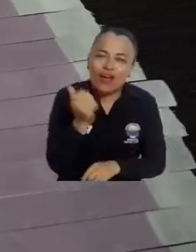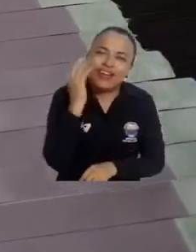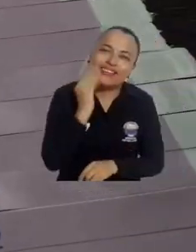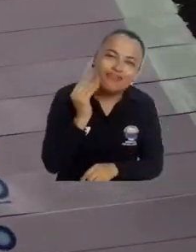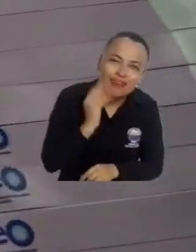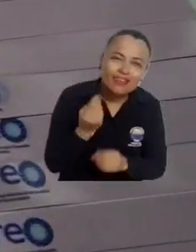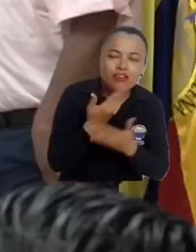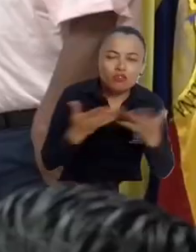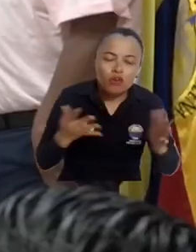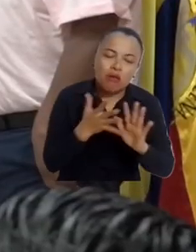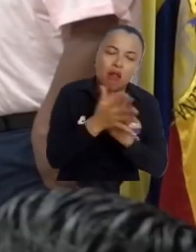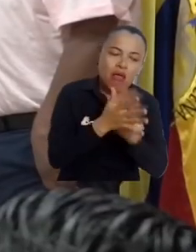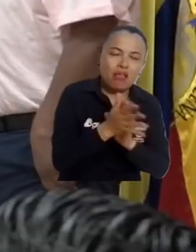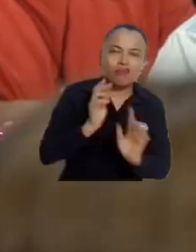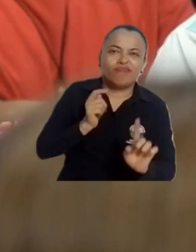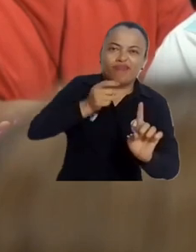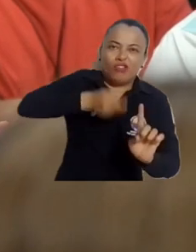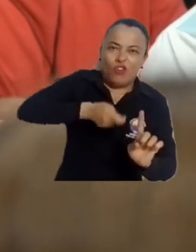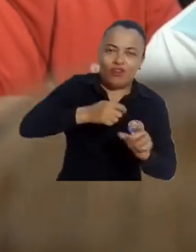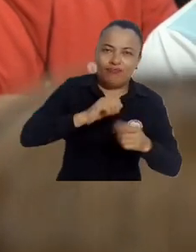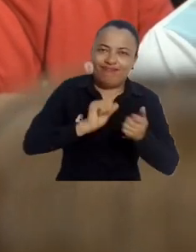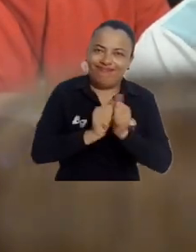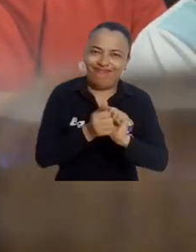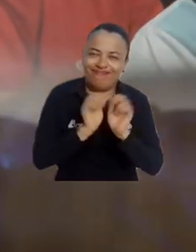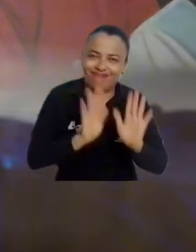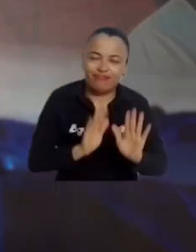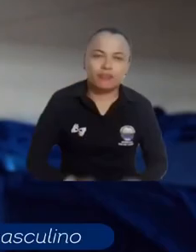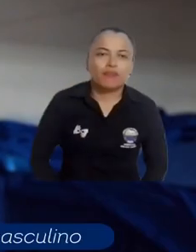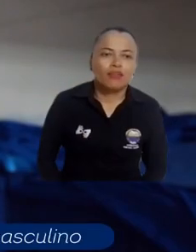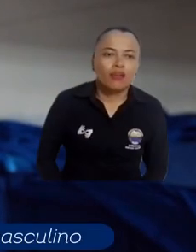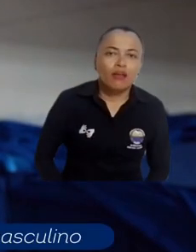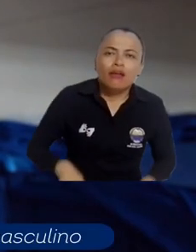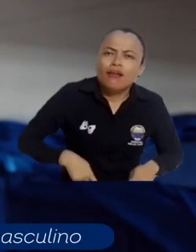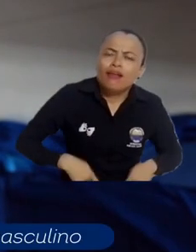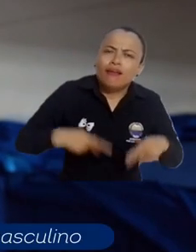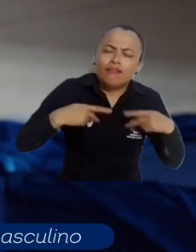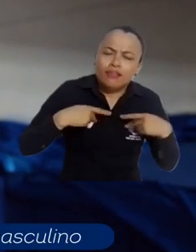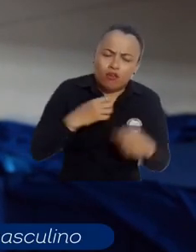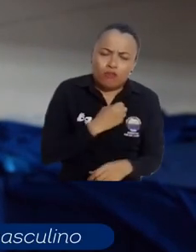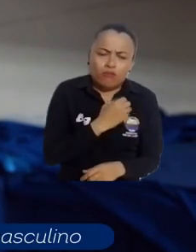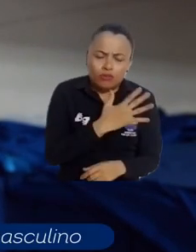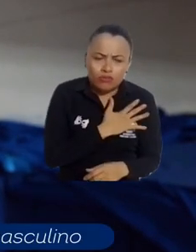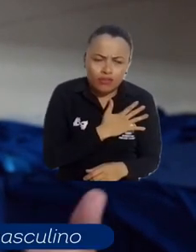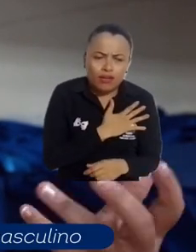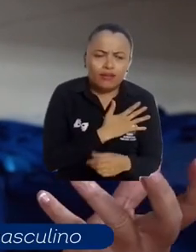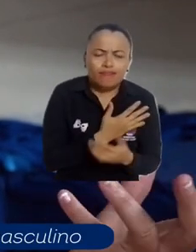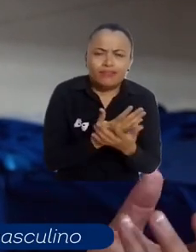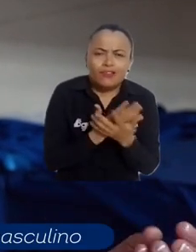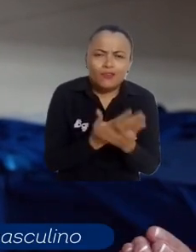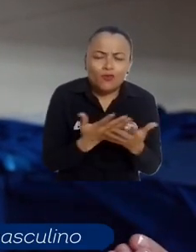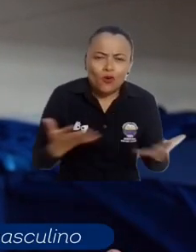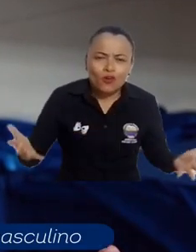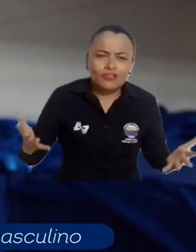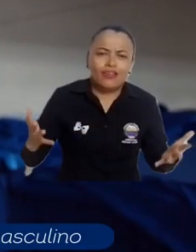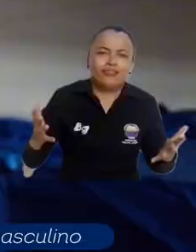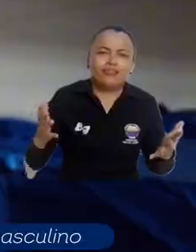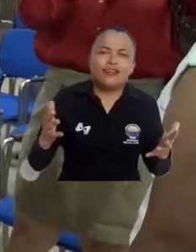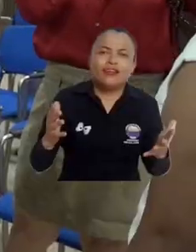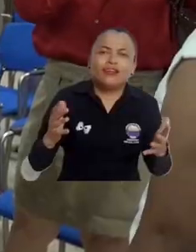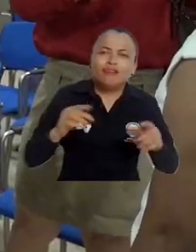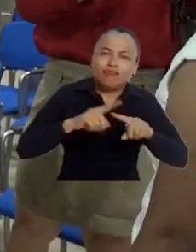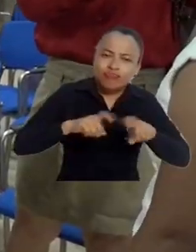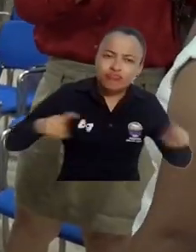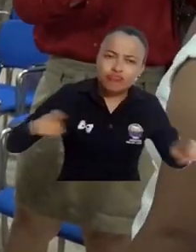cada una desde sus diferentes roles en el deporte te da la oportunidad de toda esa